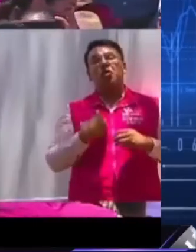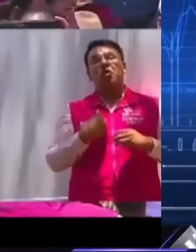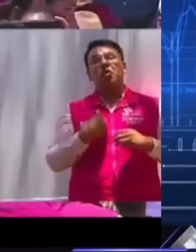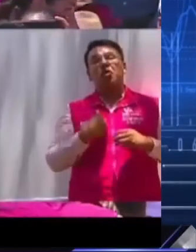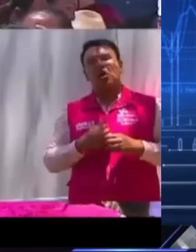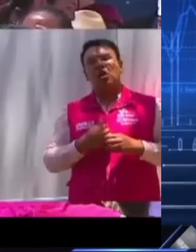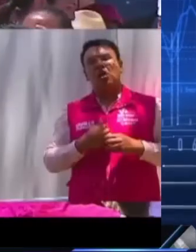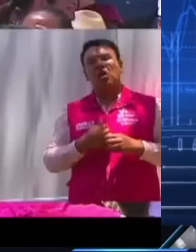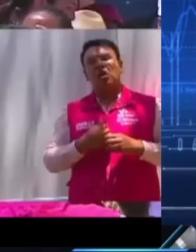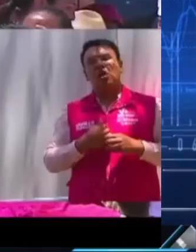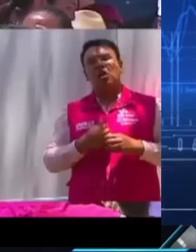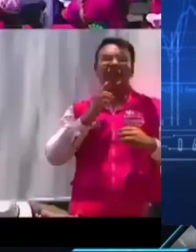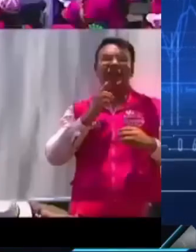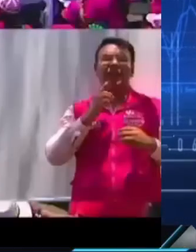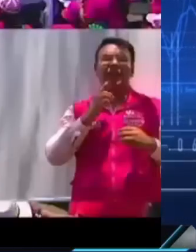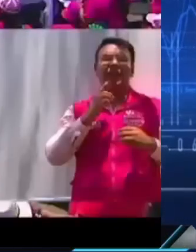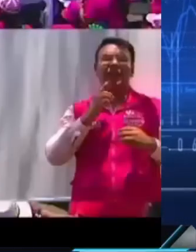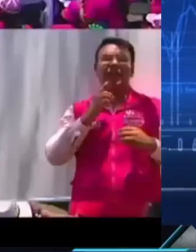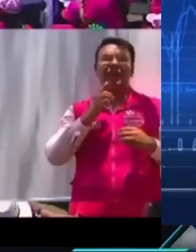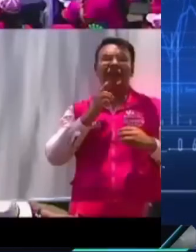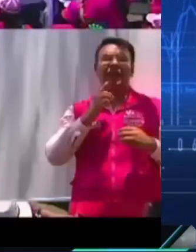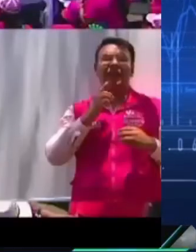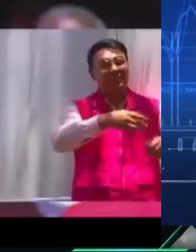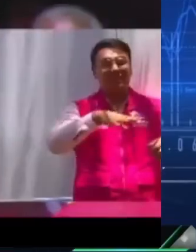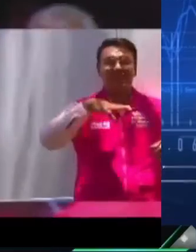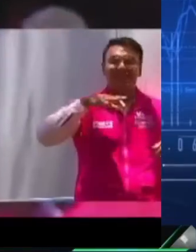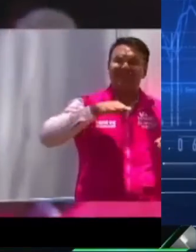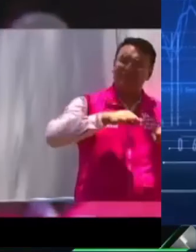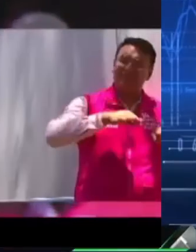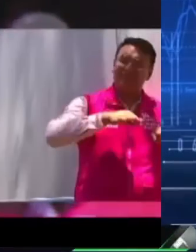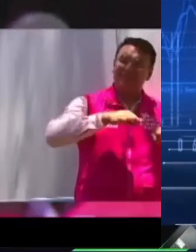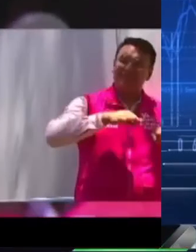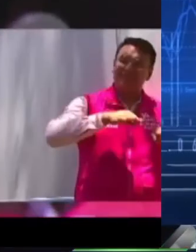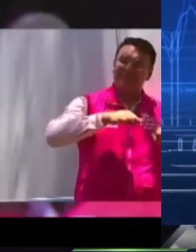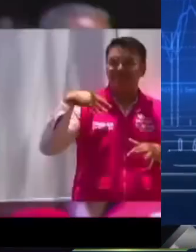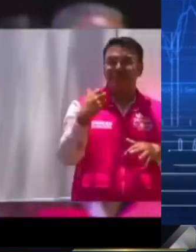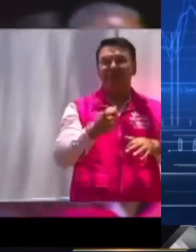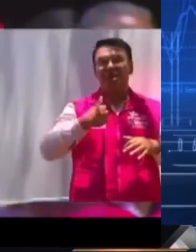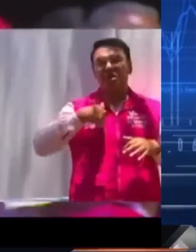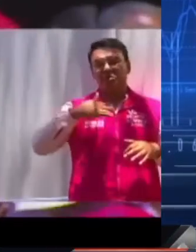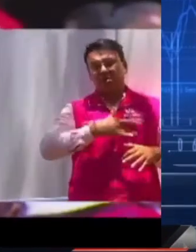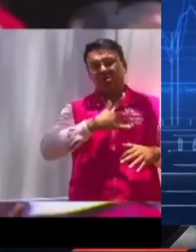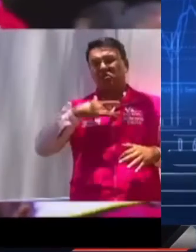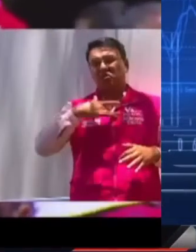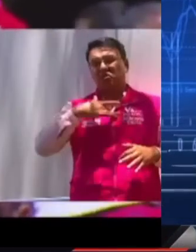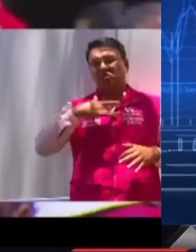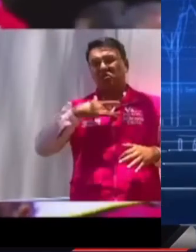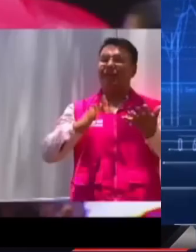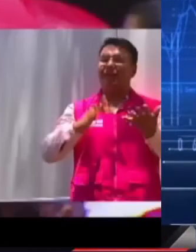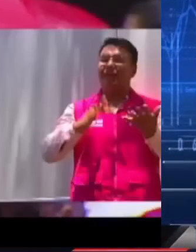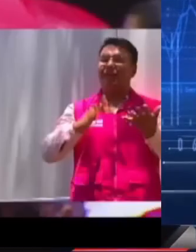se hizo producto del esfuerzo de la cual me siento profundamente orgullosa gracias por